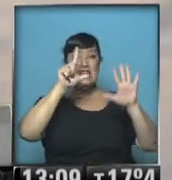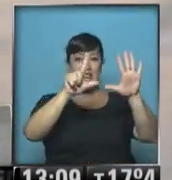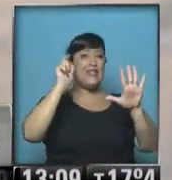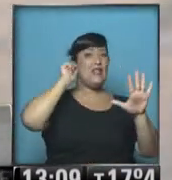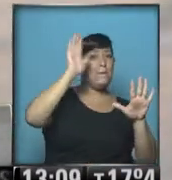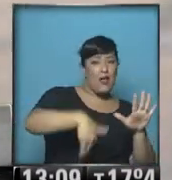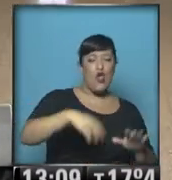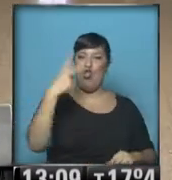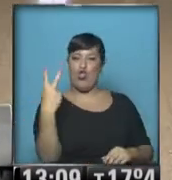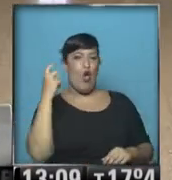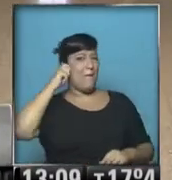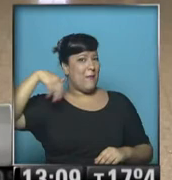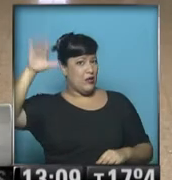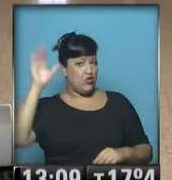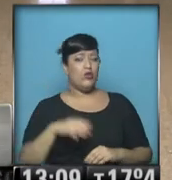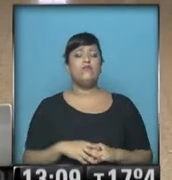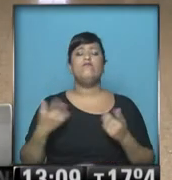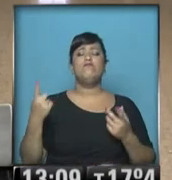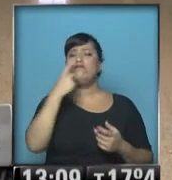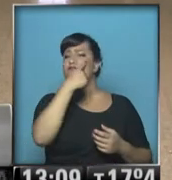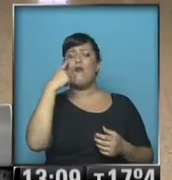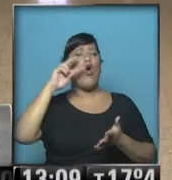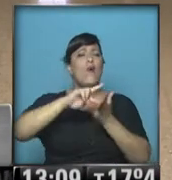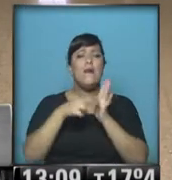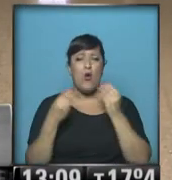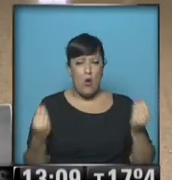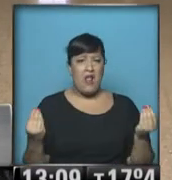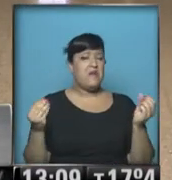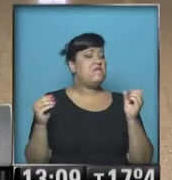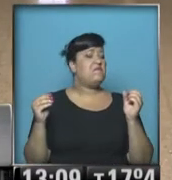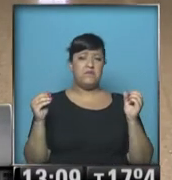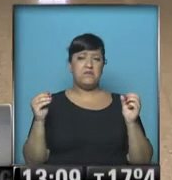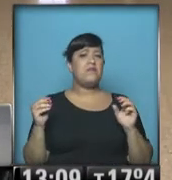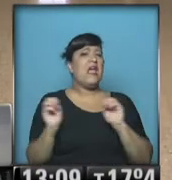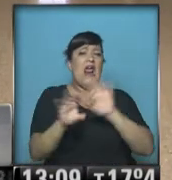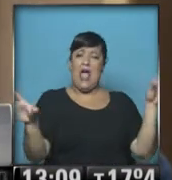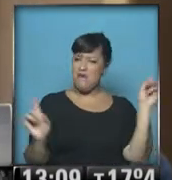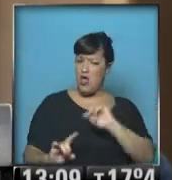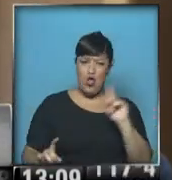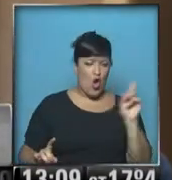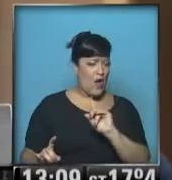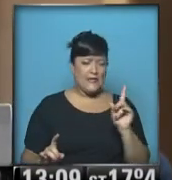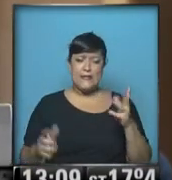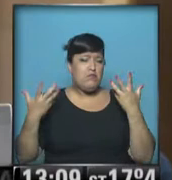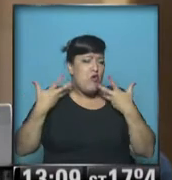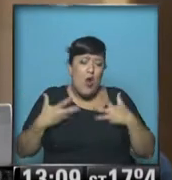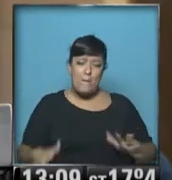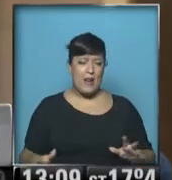mayores. ¿Qué patología? No, heridas leves. O sea, ningún paciente ha sido internado y